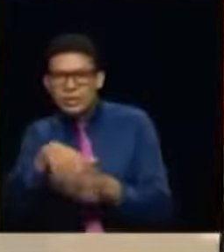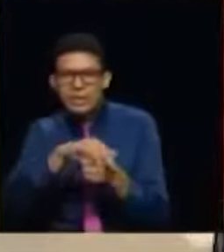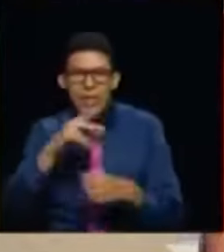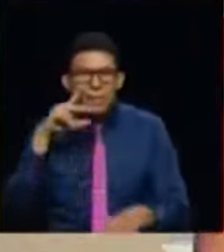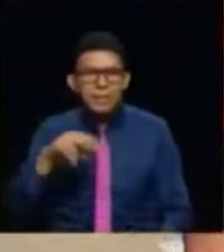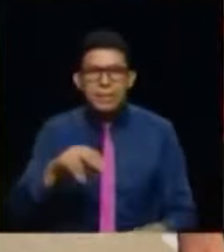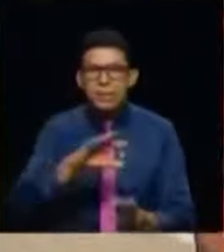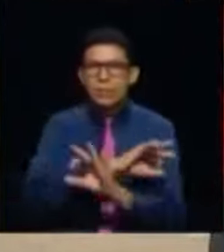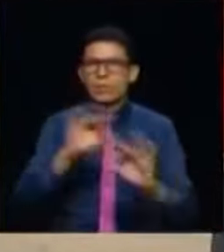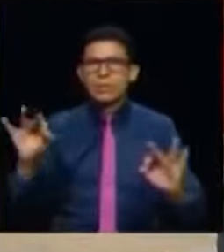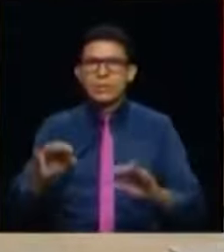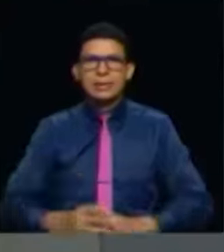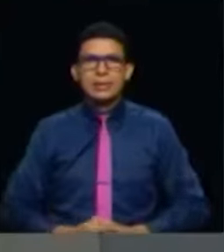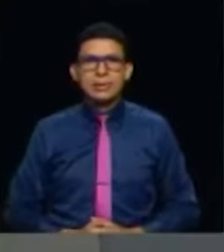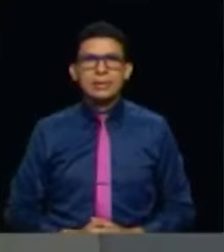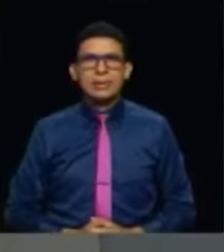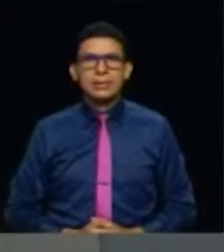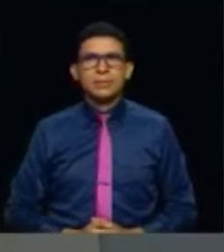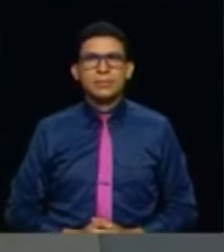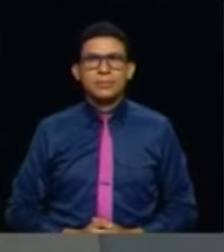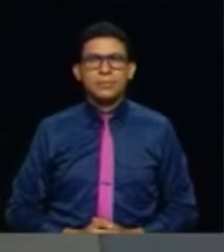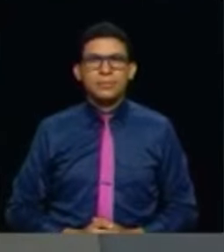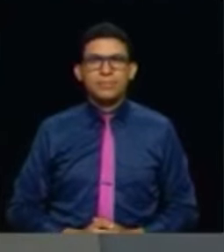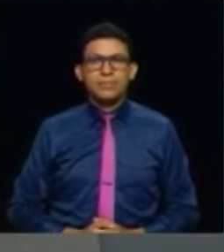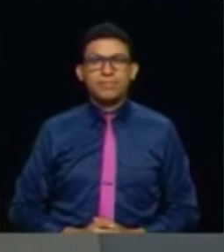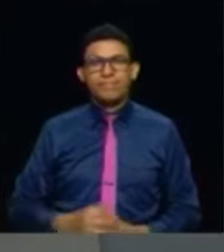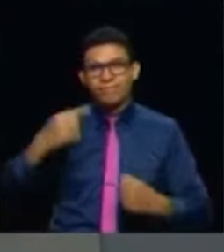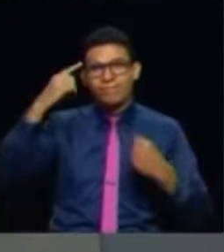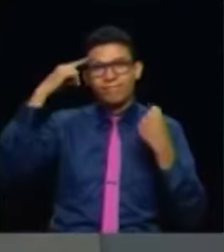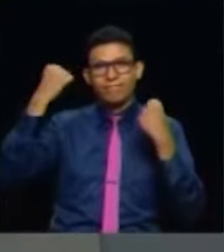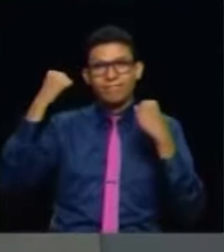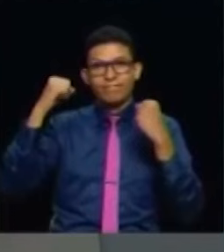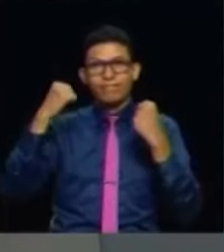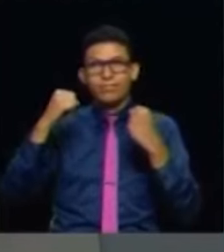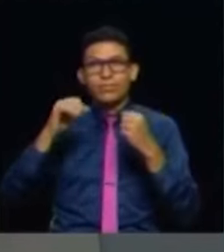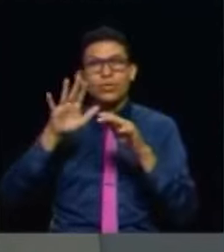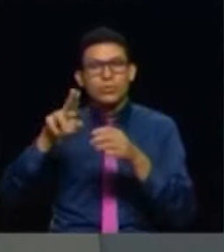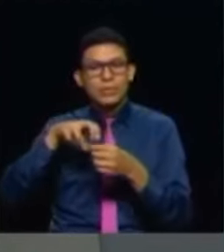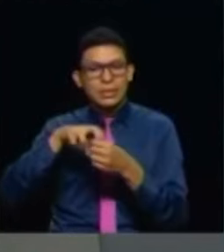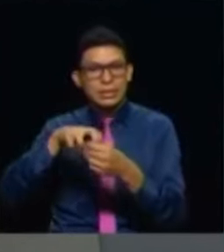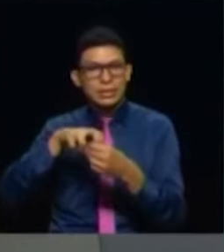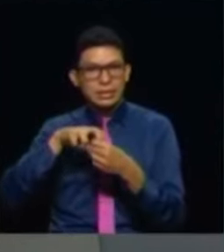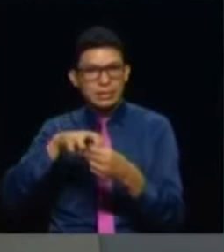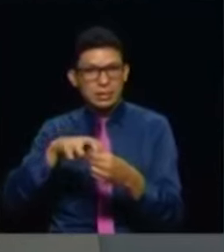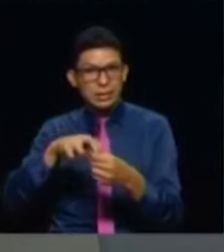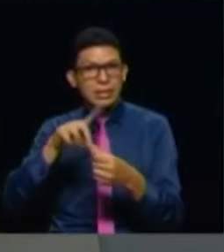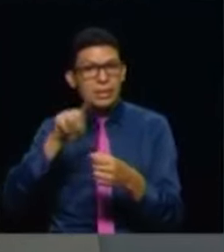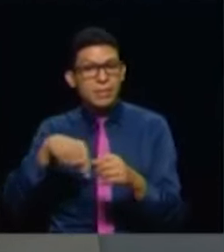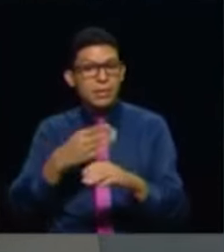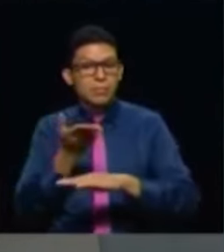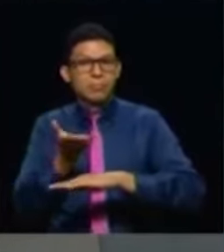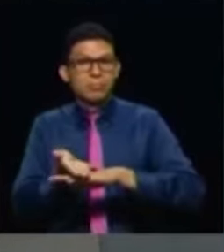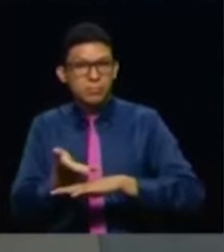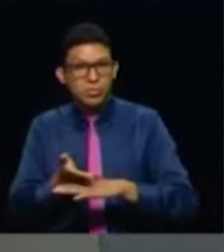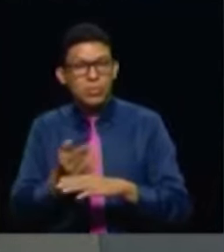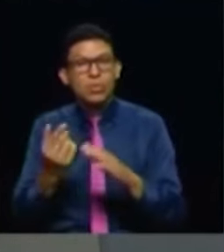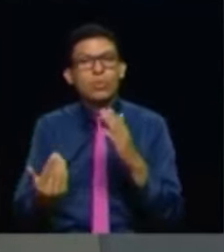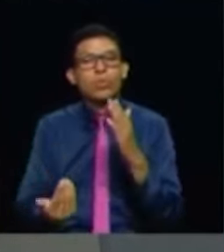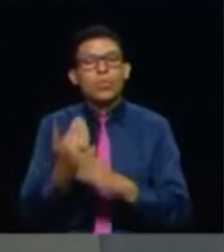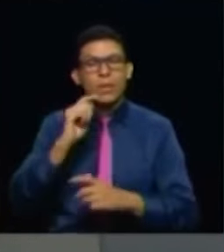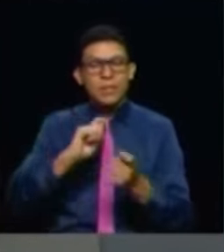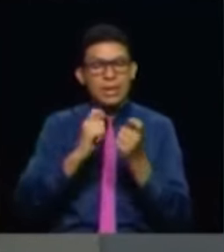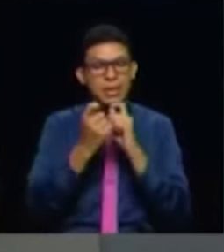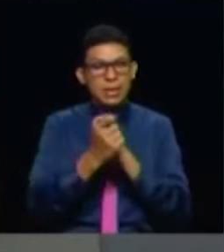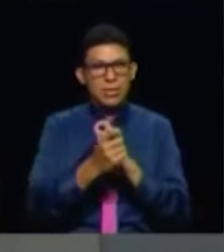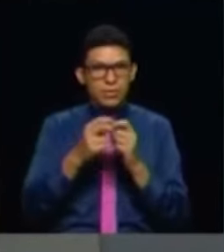de maltrato ni abuso. La preocupación que hay entre los transportadores y una propuesta de tramitar una nueva reforma